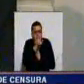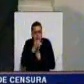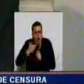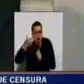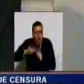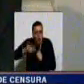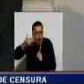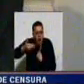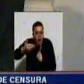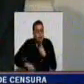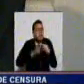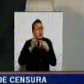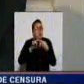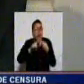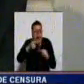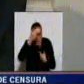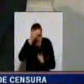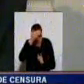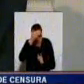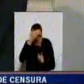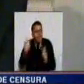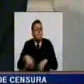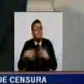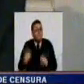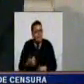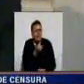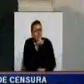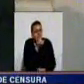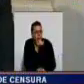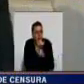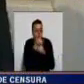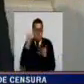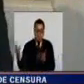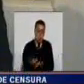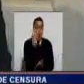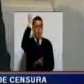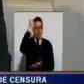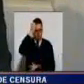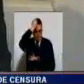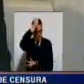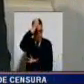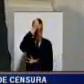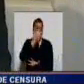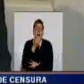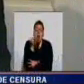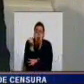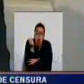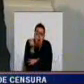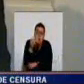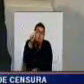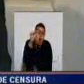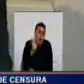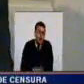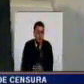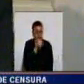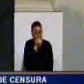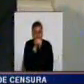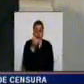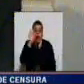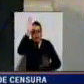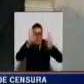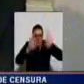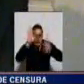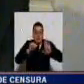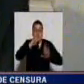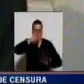la primera moralidad de una venta de Isagen es buscar el mayor ingreso para el Estado. Y si se metieron por el camino de la subasta,